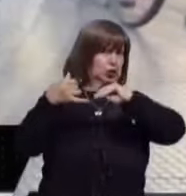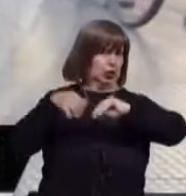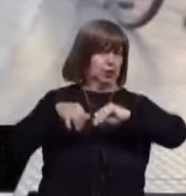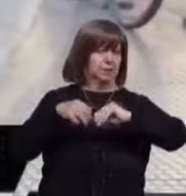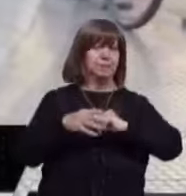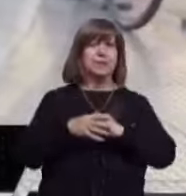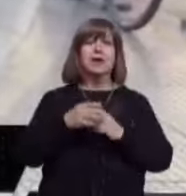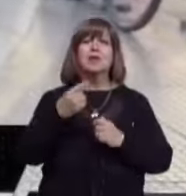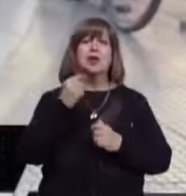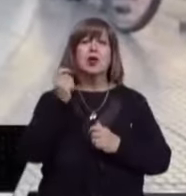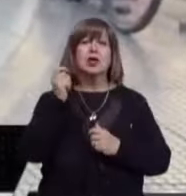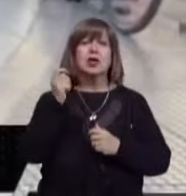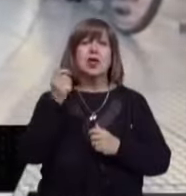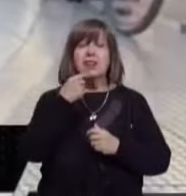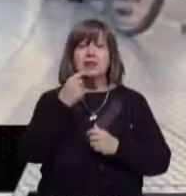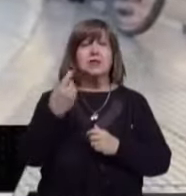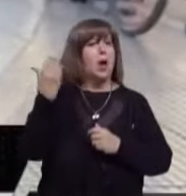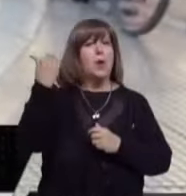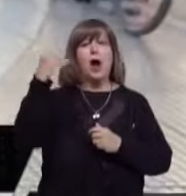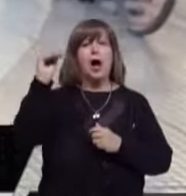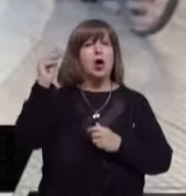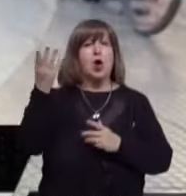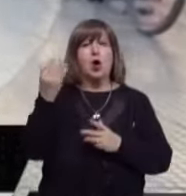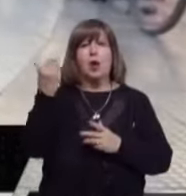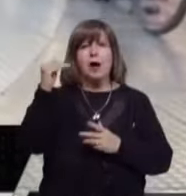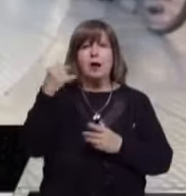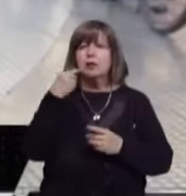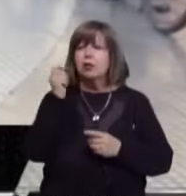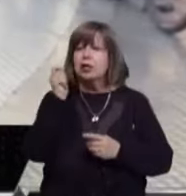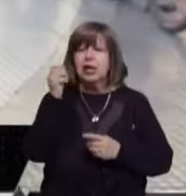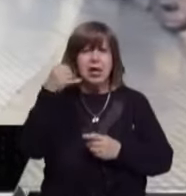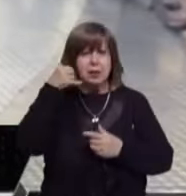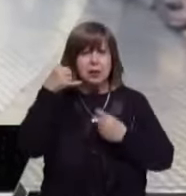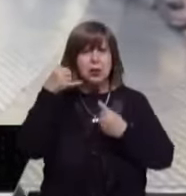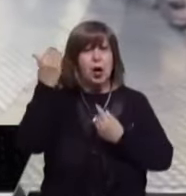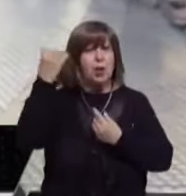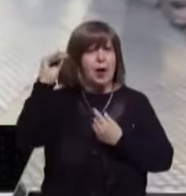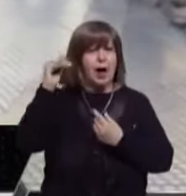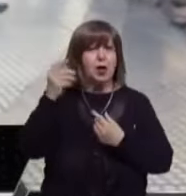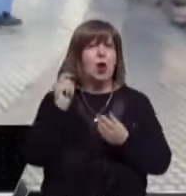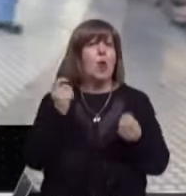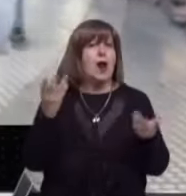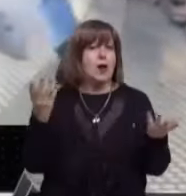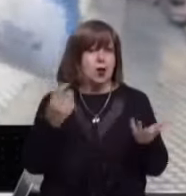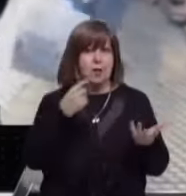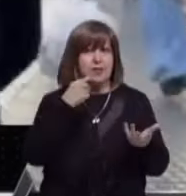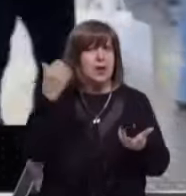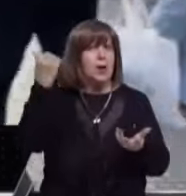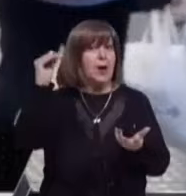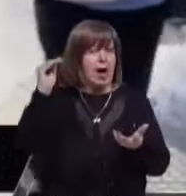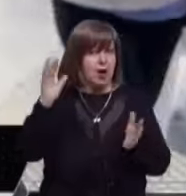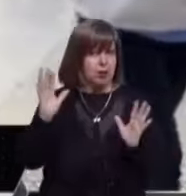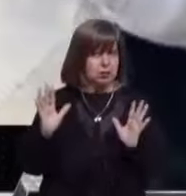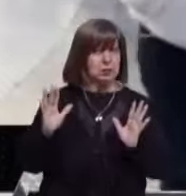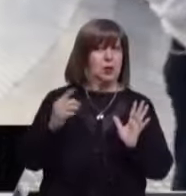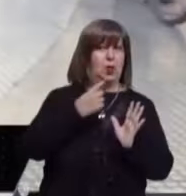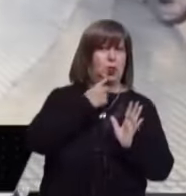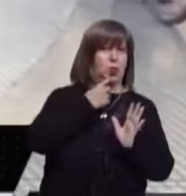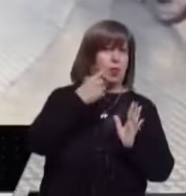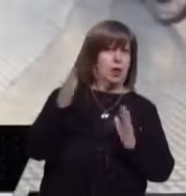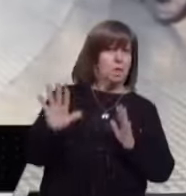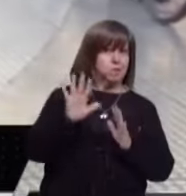hacían pasar por un banco, quizás? Sí, me dijeron que llamaban de una entidad bancaria, no me dijeron de cuál, lo cual